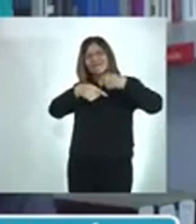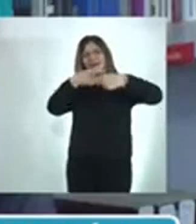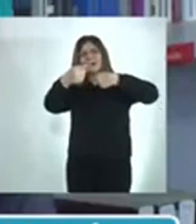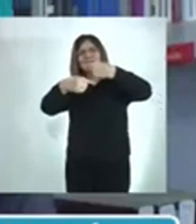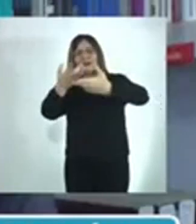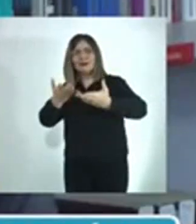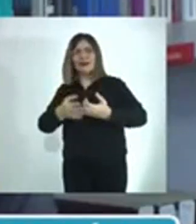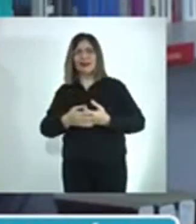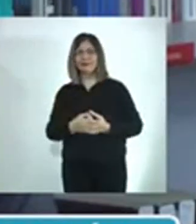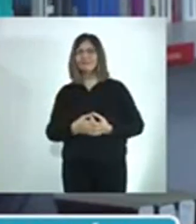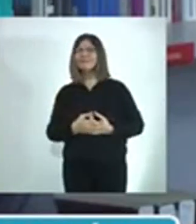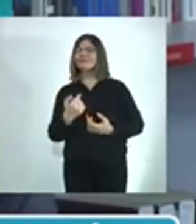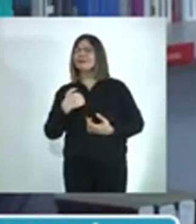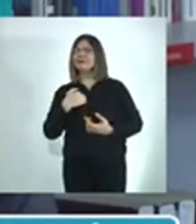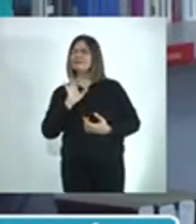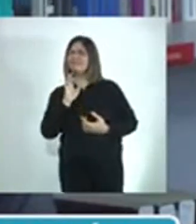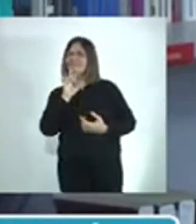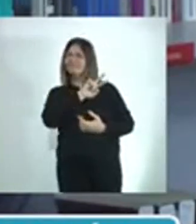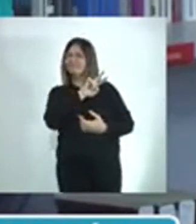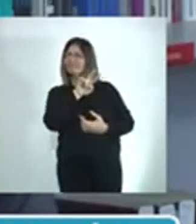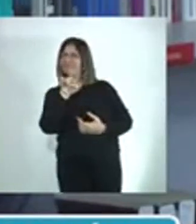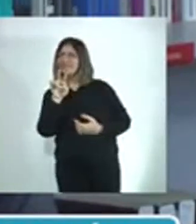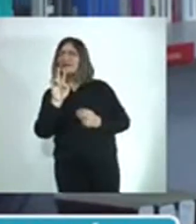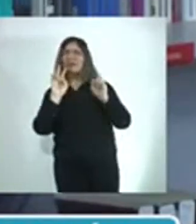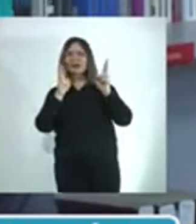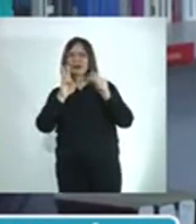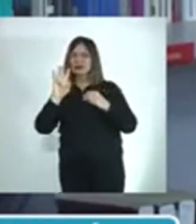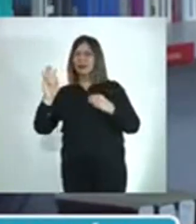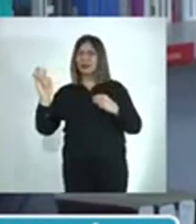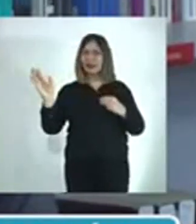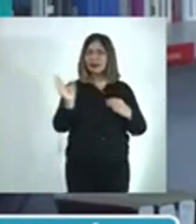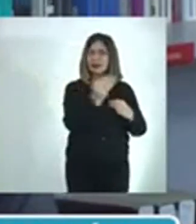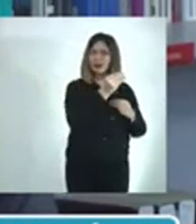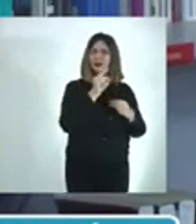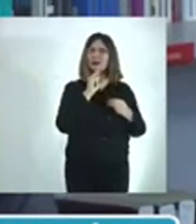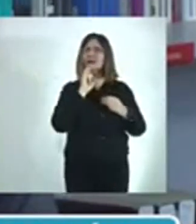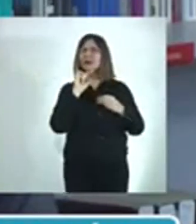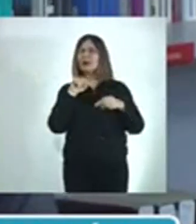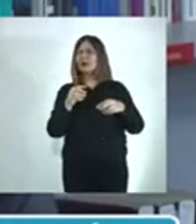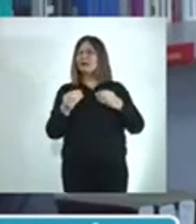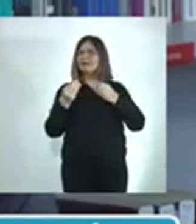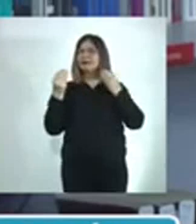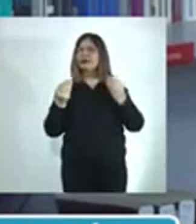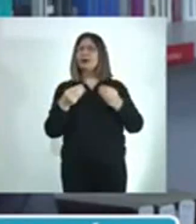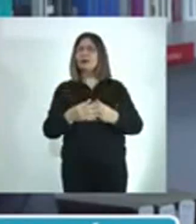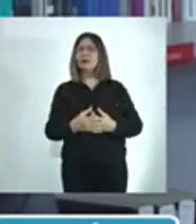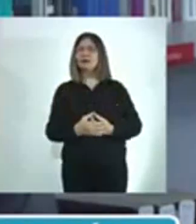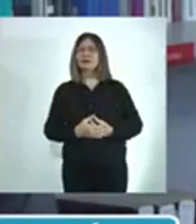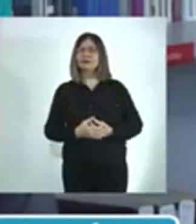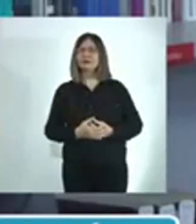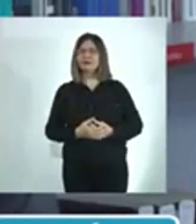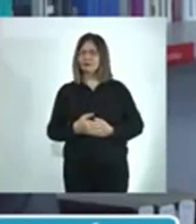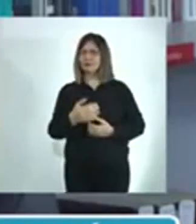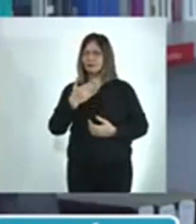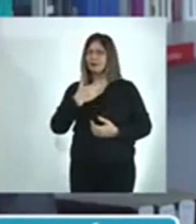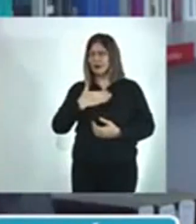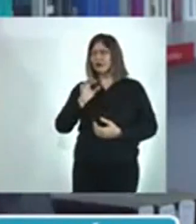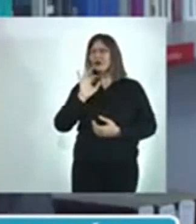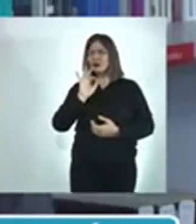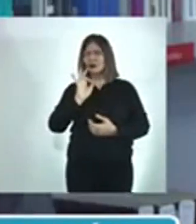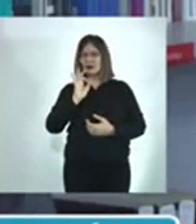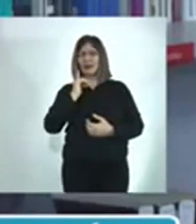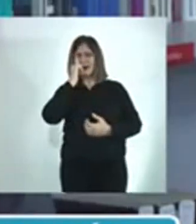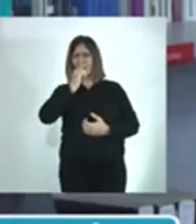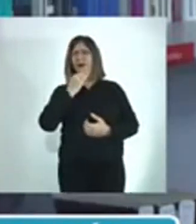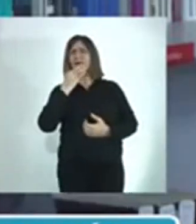Pero la docencia también, en nuestro caso, acá en Tucumán, y esto yo soy testigo presencial de lo que